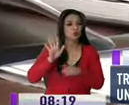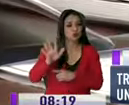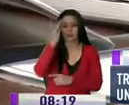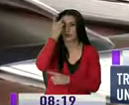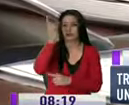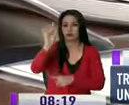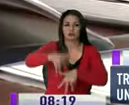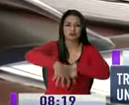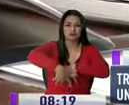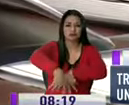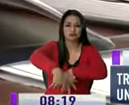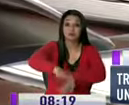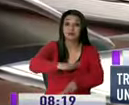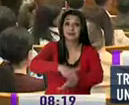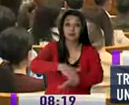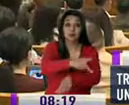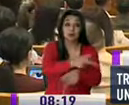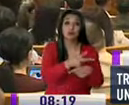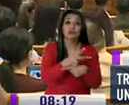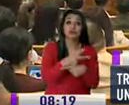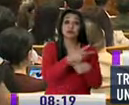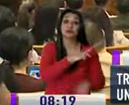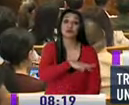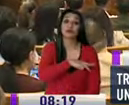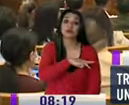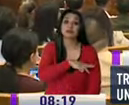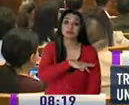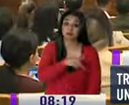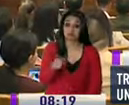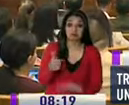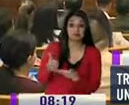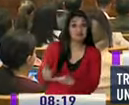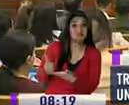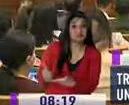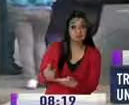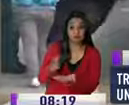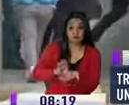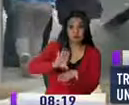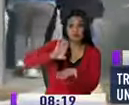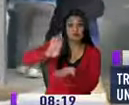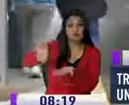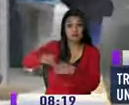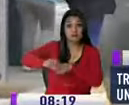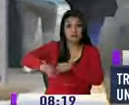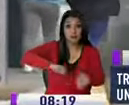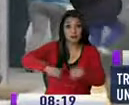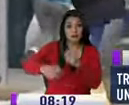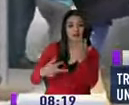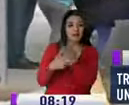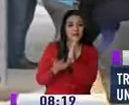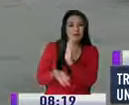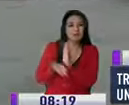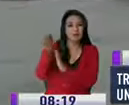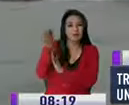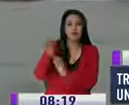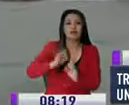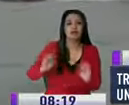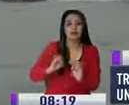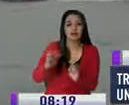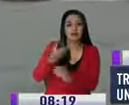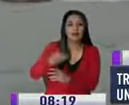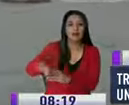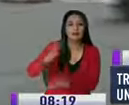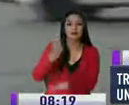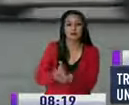adopta en rechazo a la negativa que tendría el Consejo Metropolitano al no dar trámite al alza de pasajes y a la suspensión de la entrega